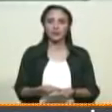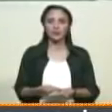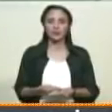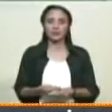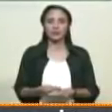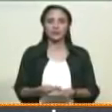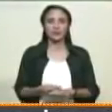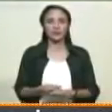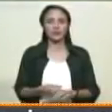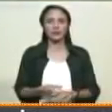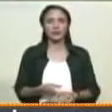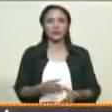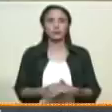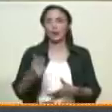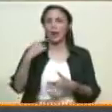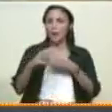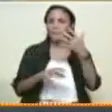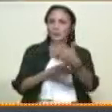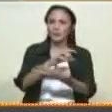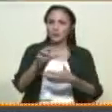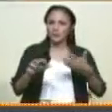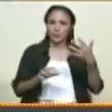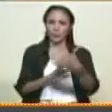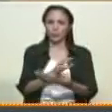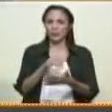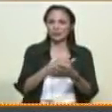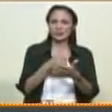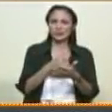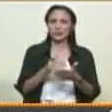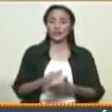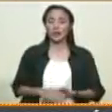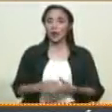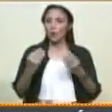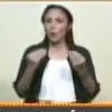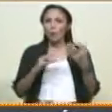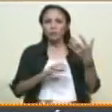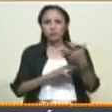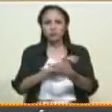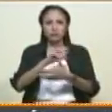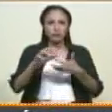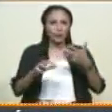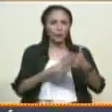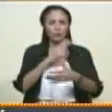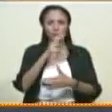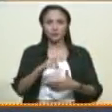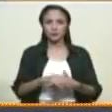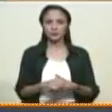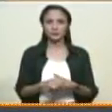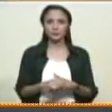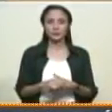la estabilidad, gracias a, bueno, a todas las